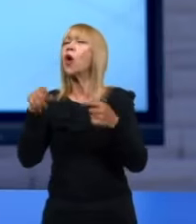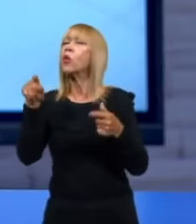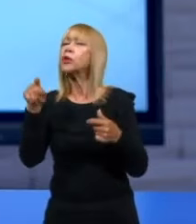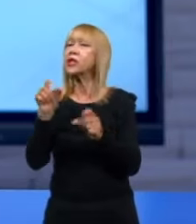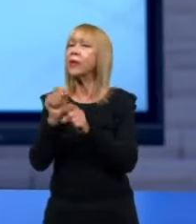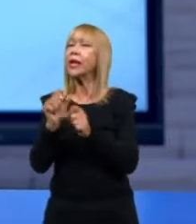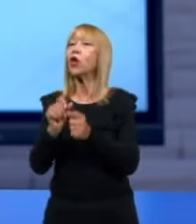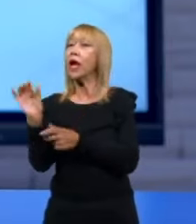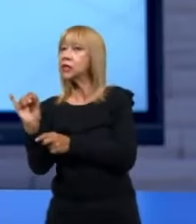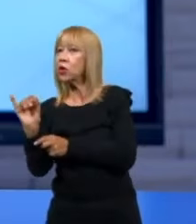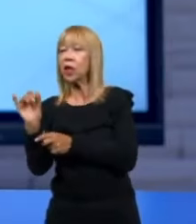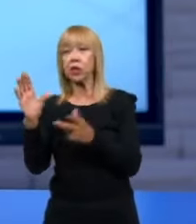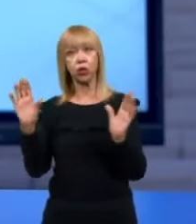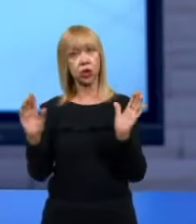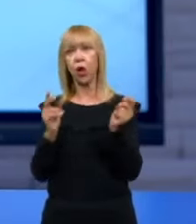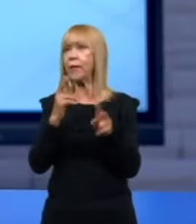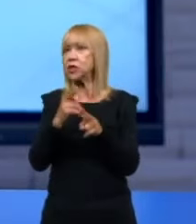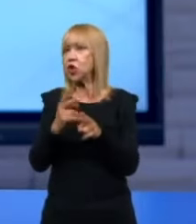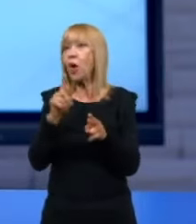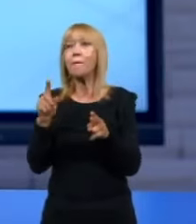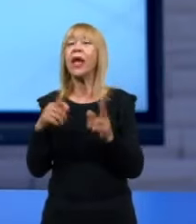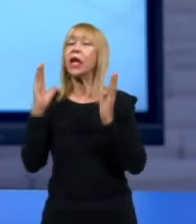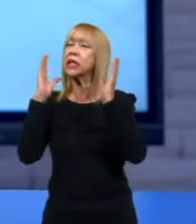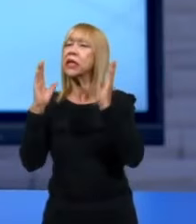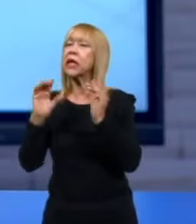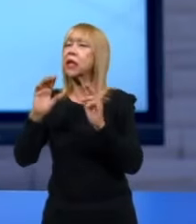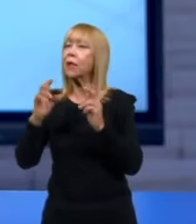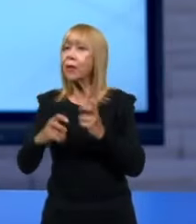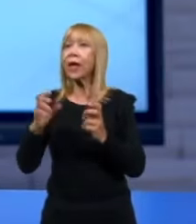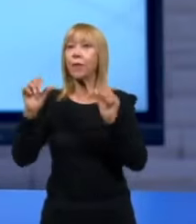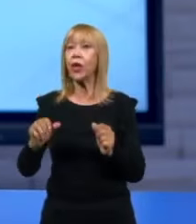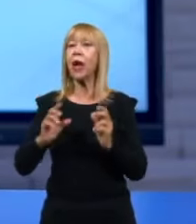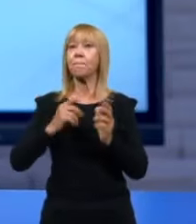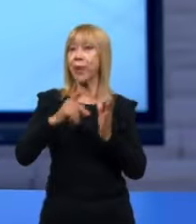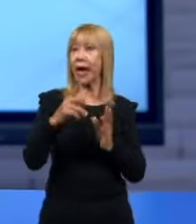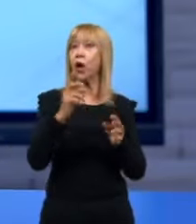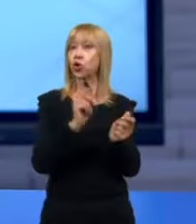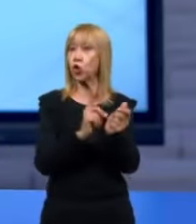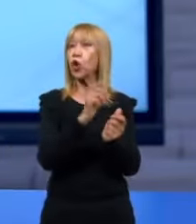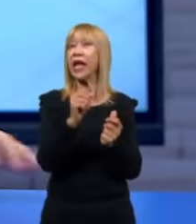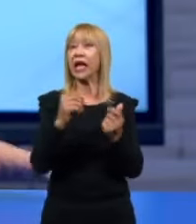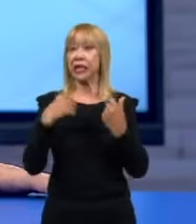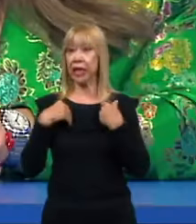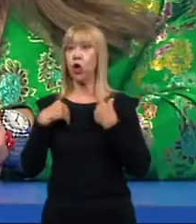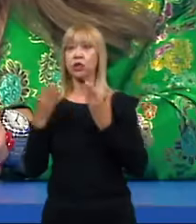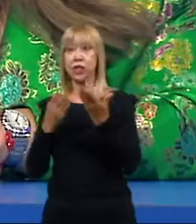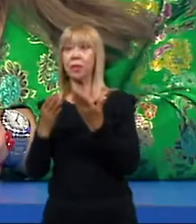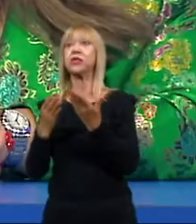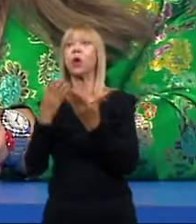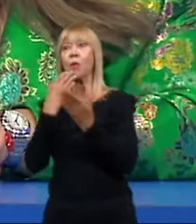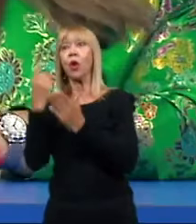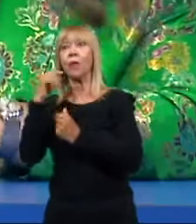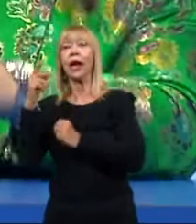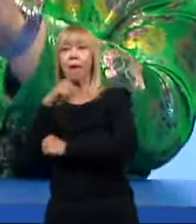trabajaría con las aseguradoras, ya que usted lo mencionó, para atender ese aspecto de que puedan pagar a los médicos y a que a la misma veces den los servicios satisfactorios para